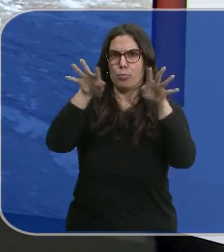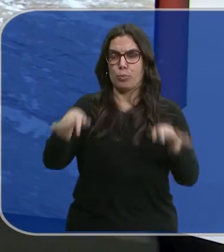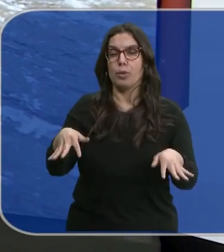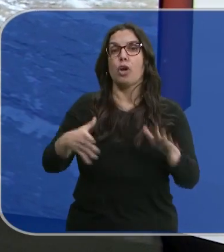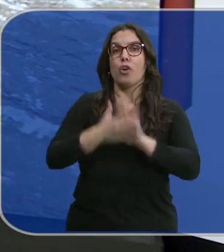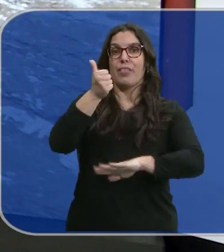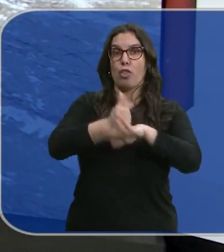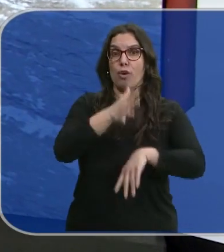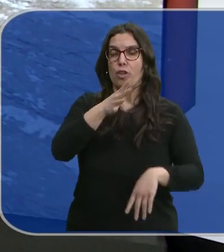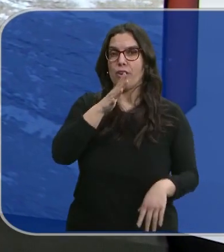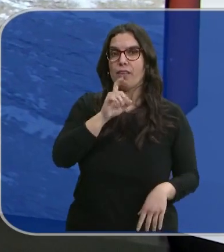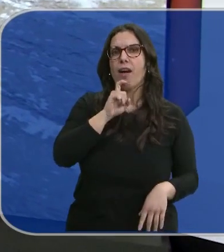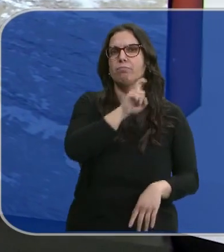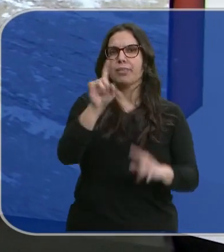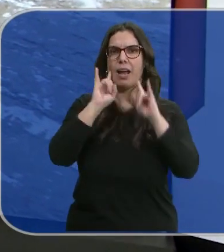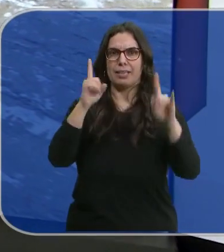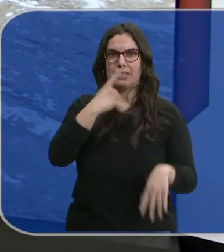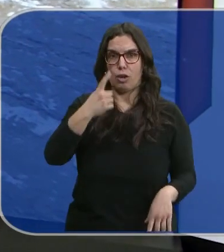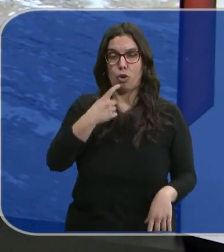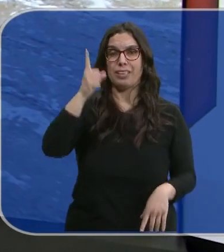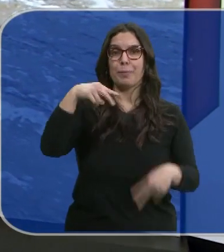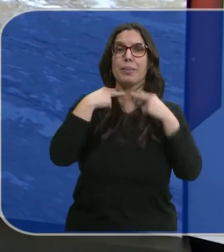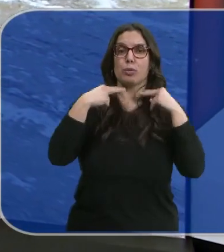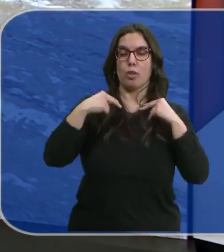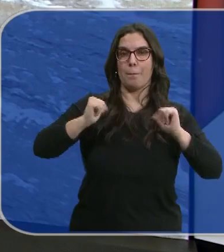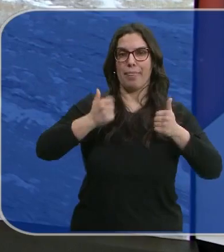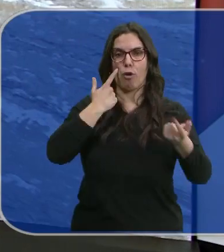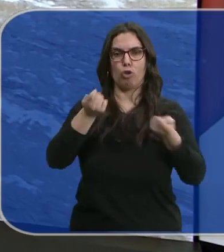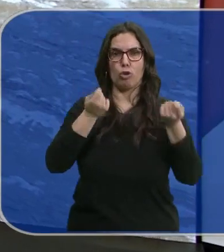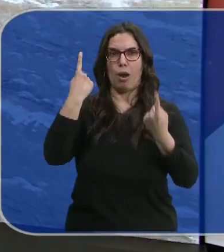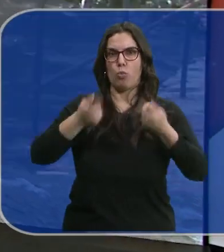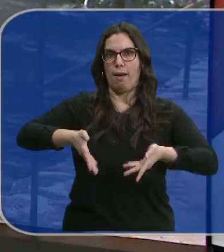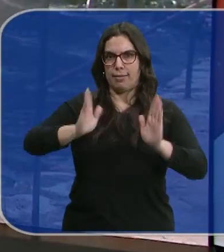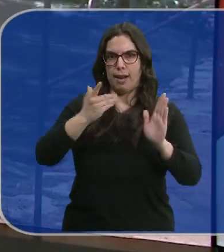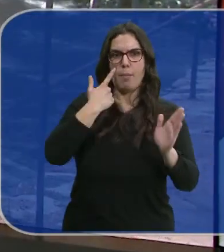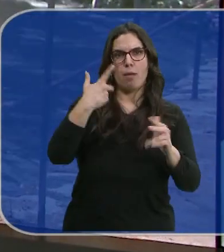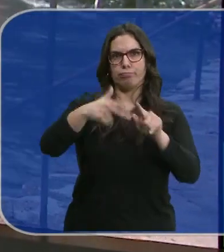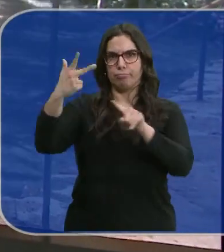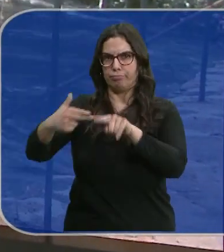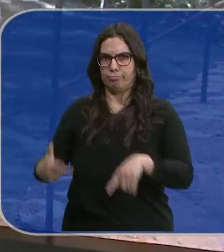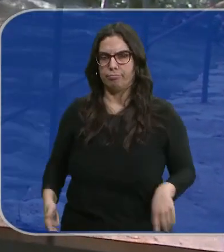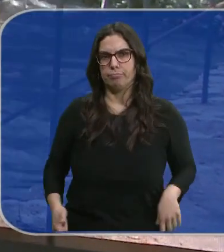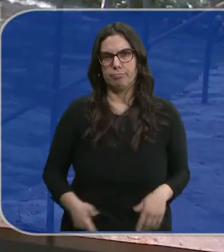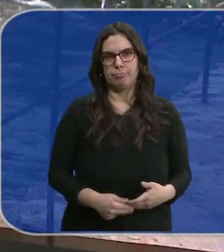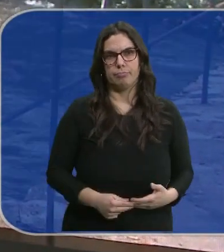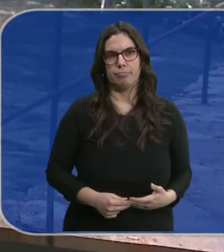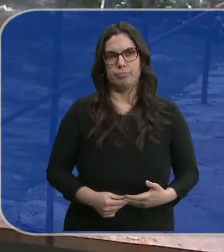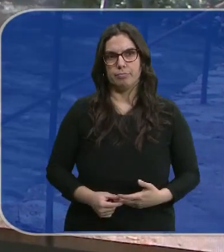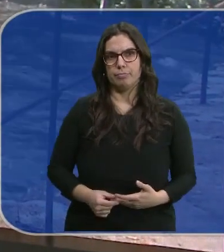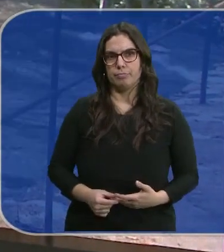CHD ha activado la alerta roja en la zona y la Diputación ha anunciado actuaciones en algunas carreteras. Carlota.